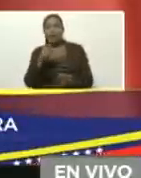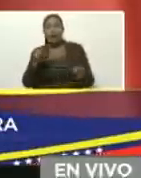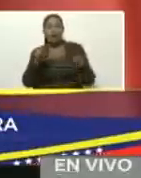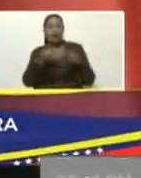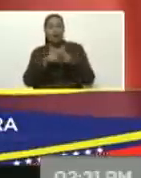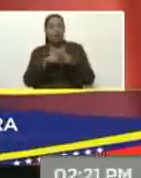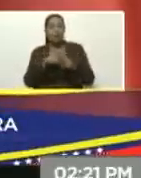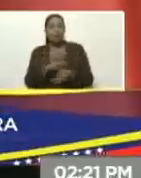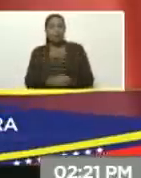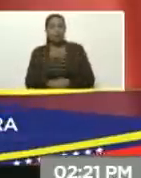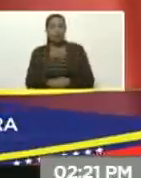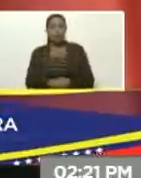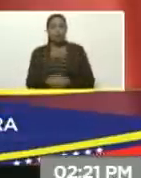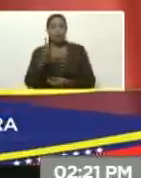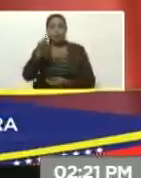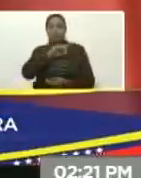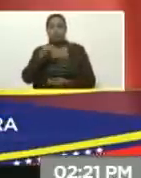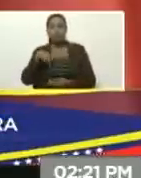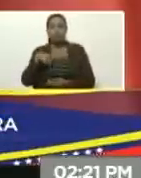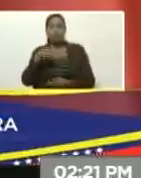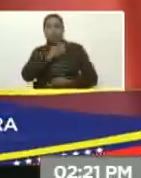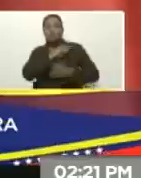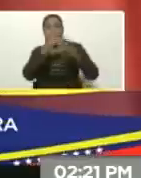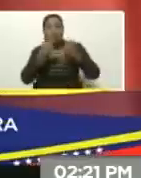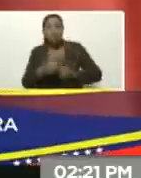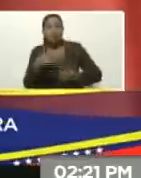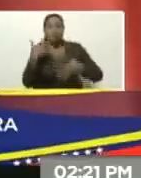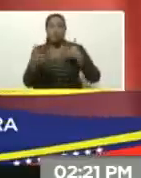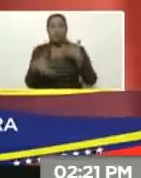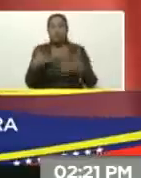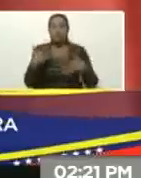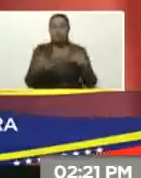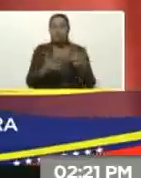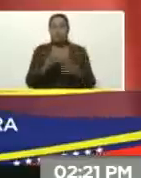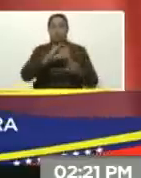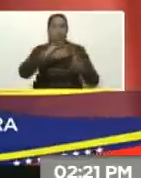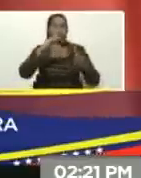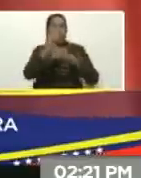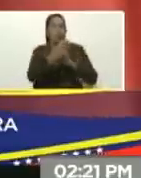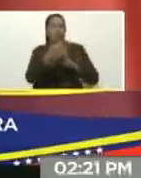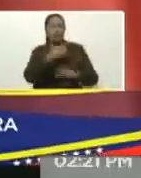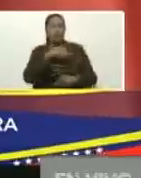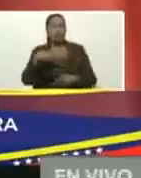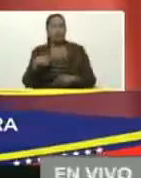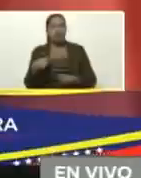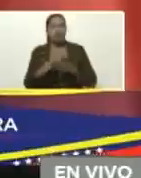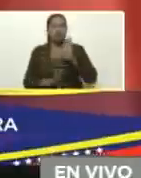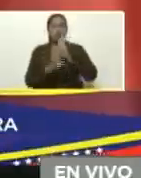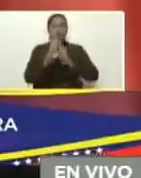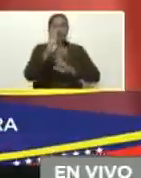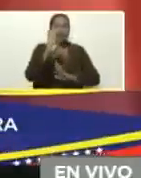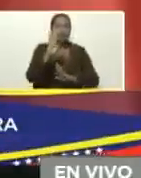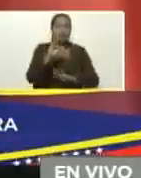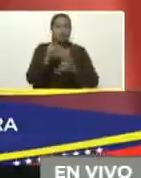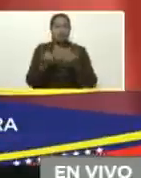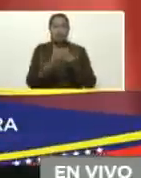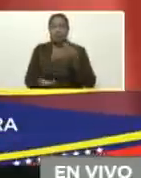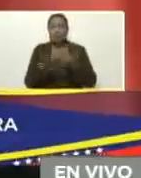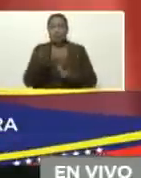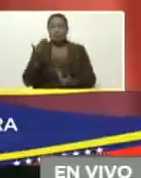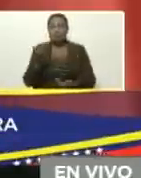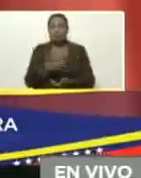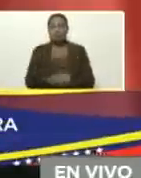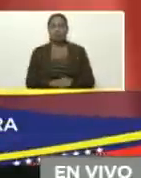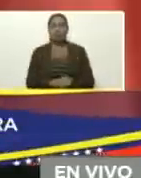a también fortalecer nuestras actividades culturales. Para nosotros, desarrollo es muy importante.